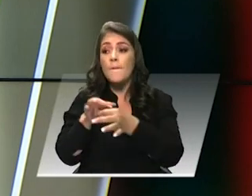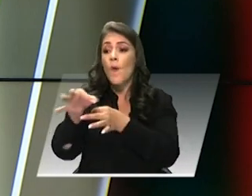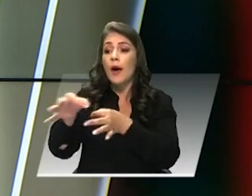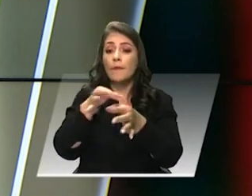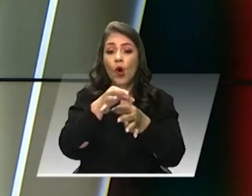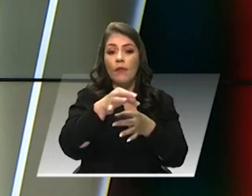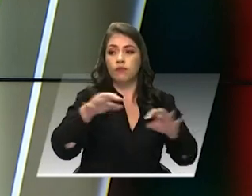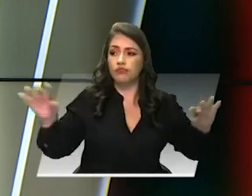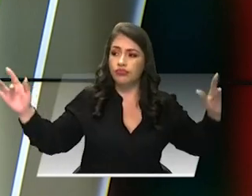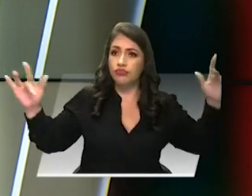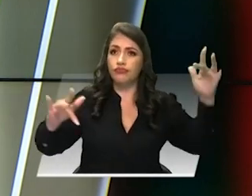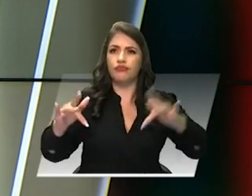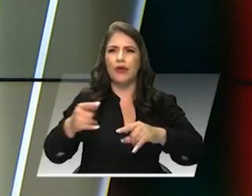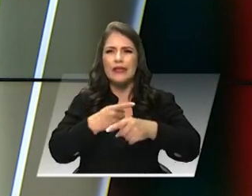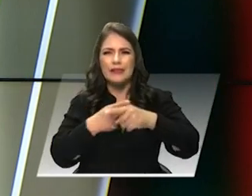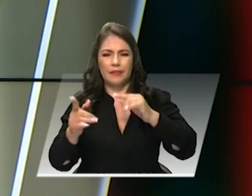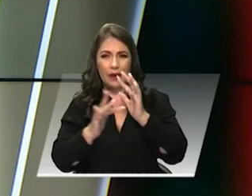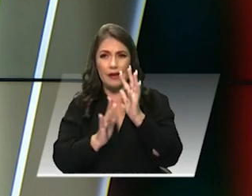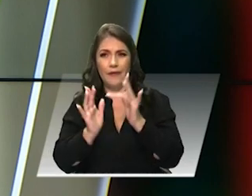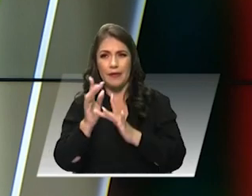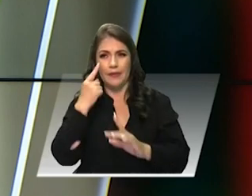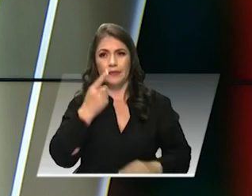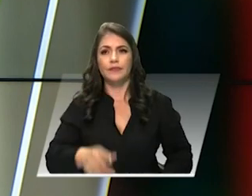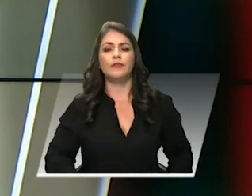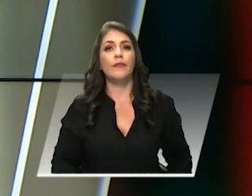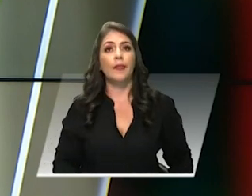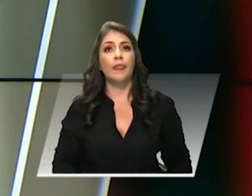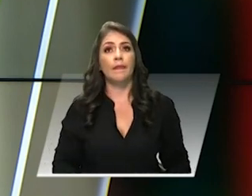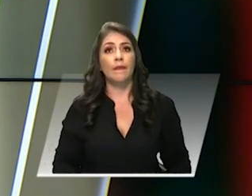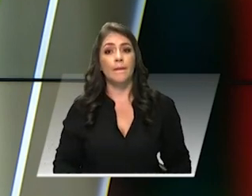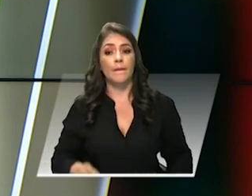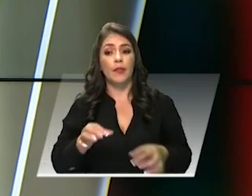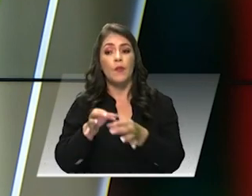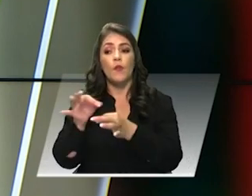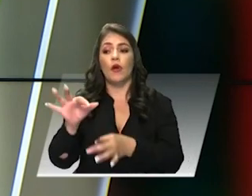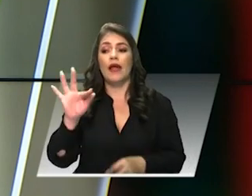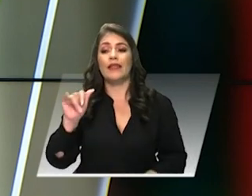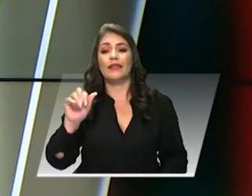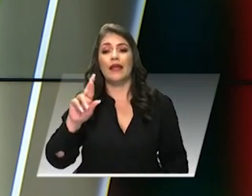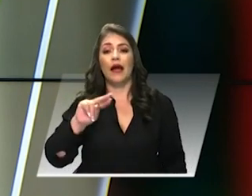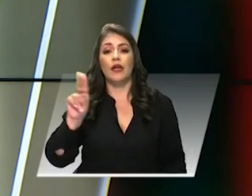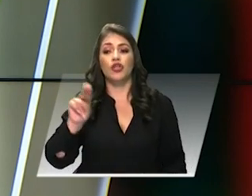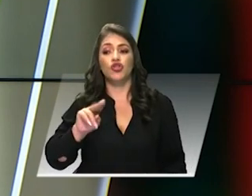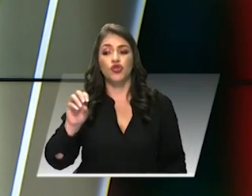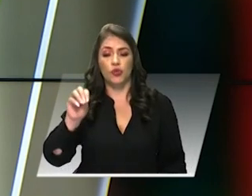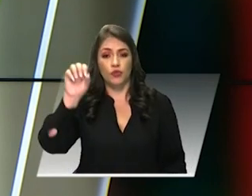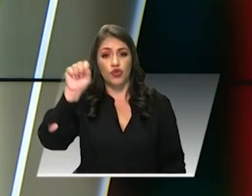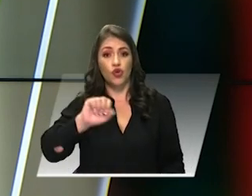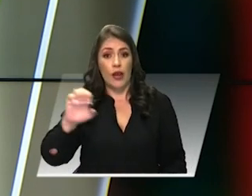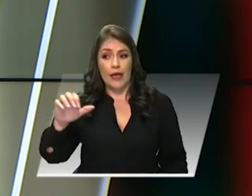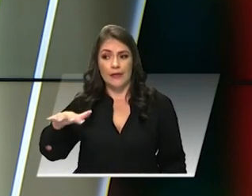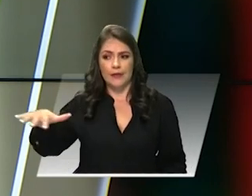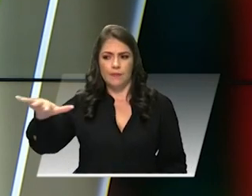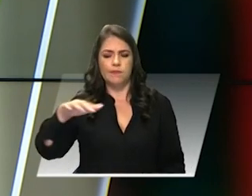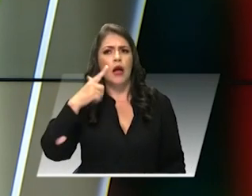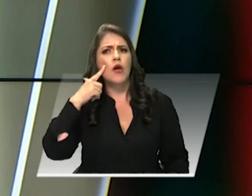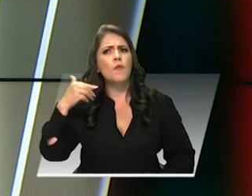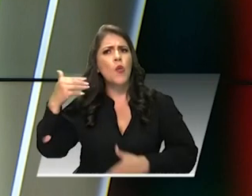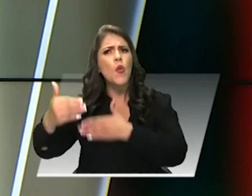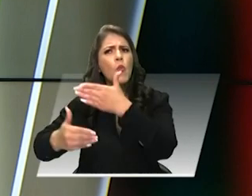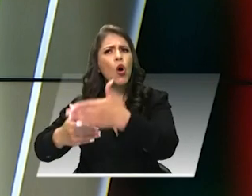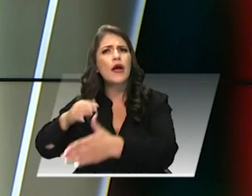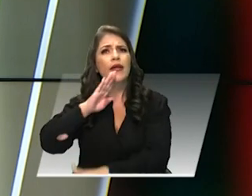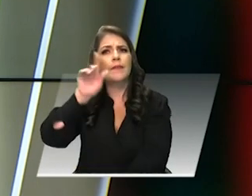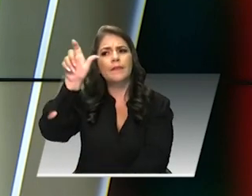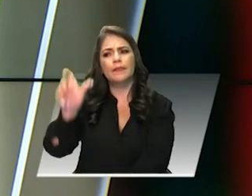avivada durante esta Semana Santa. Iniciamos en el municipio de Tarso, suroeste antioqueño, para revisar cómo avanza el proceso de canonización